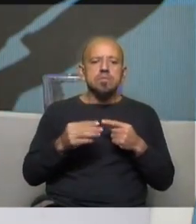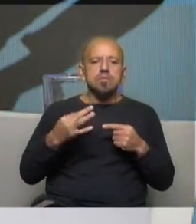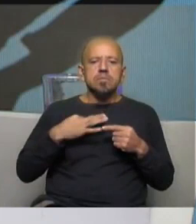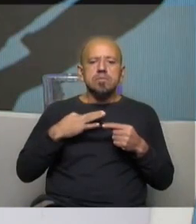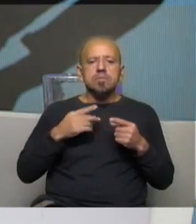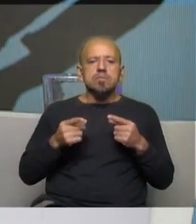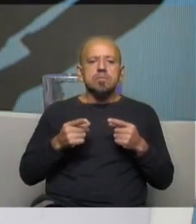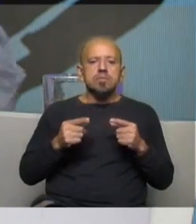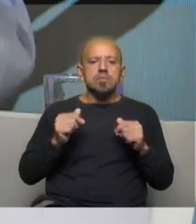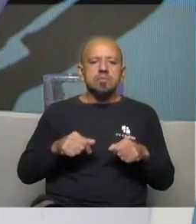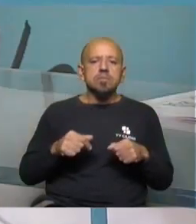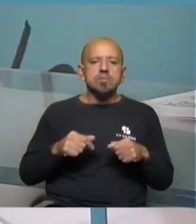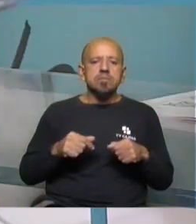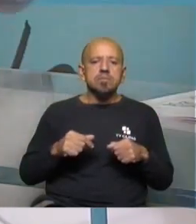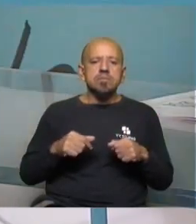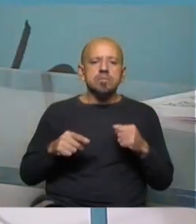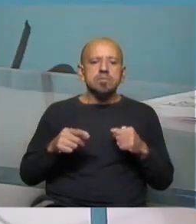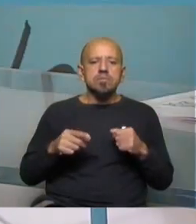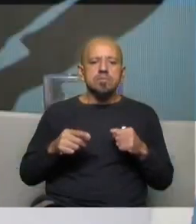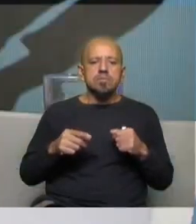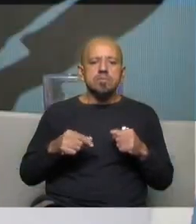de lo que hoy de repente